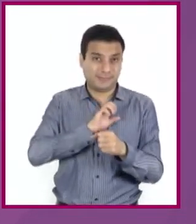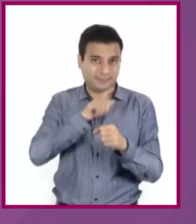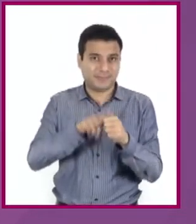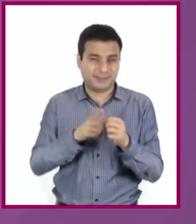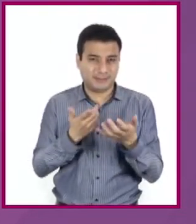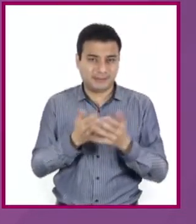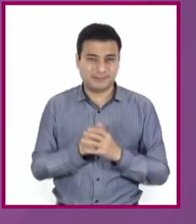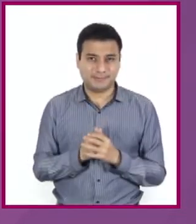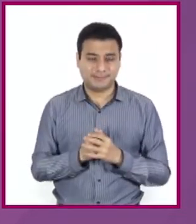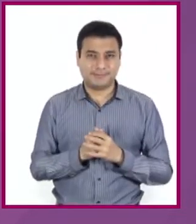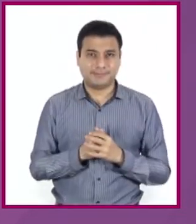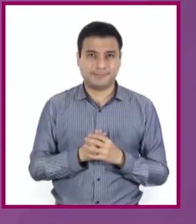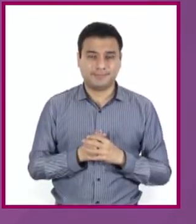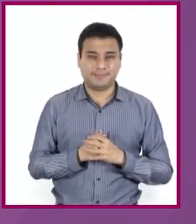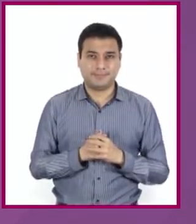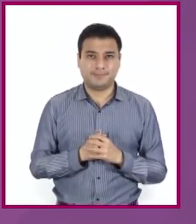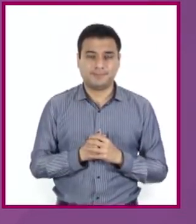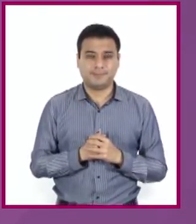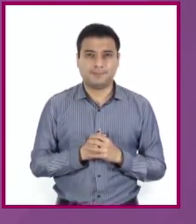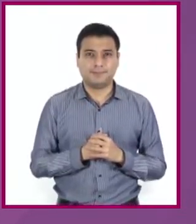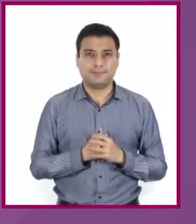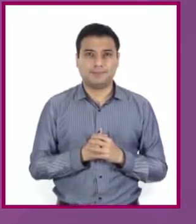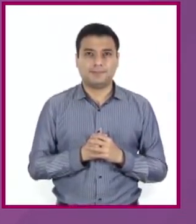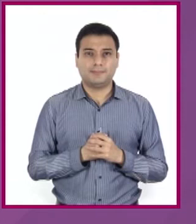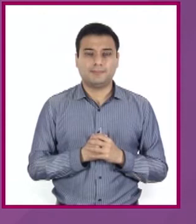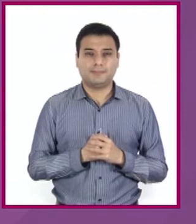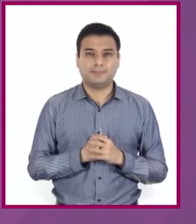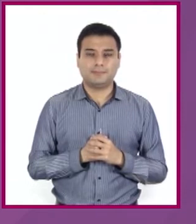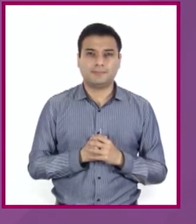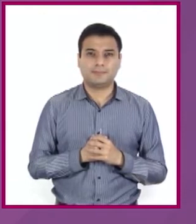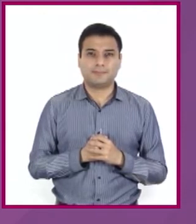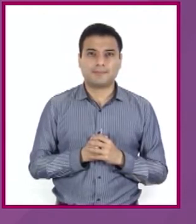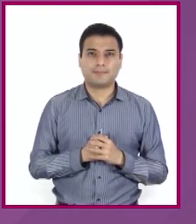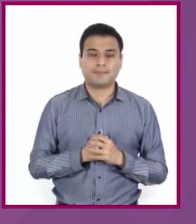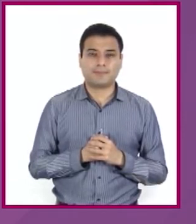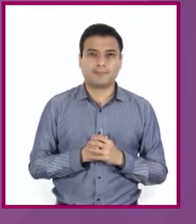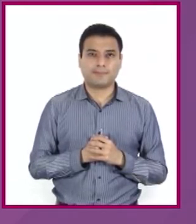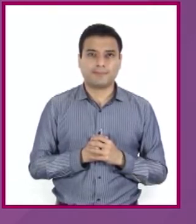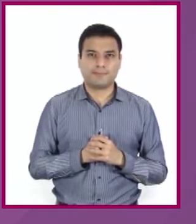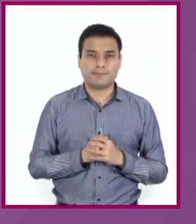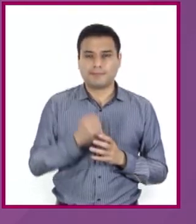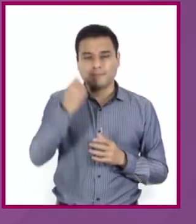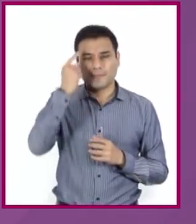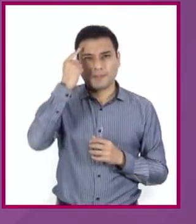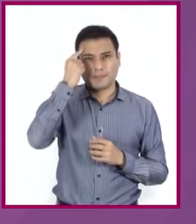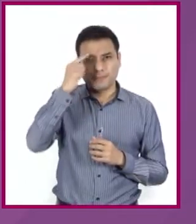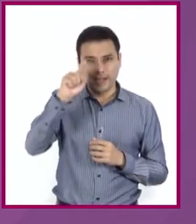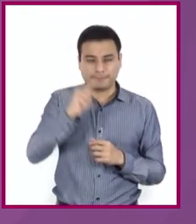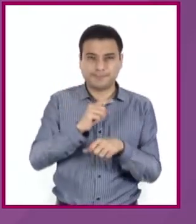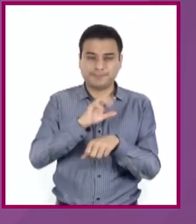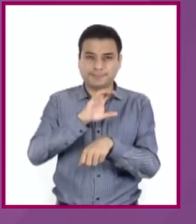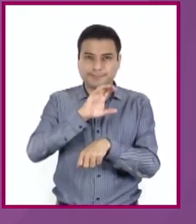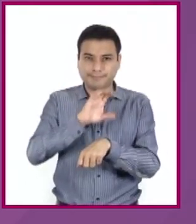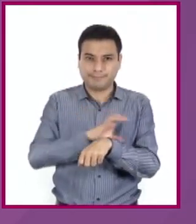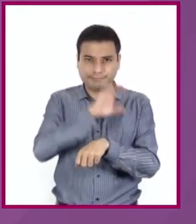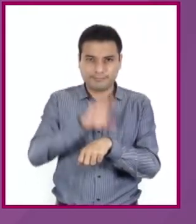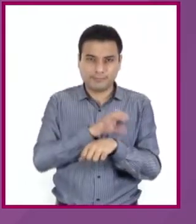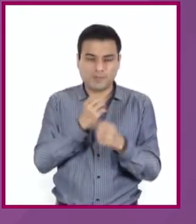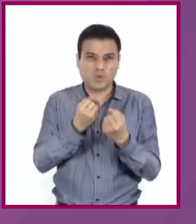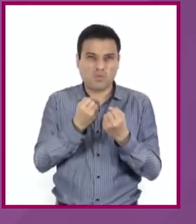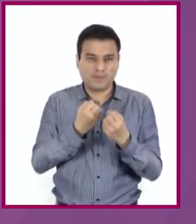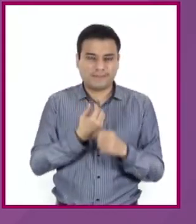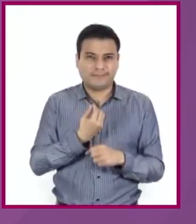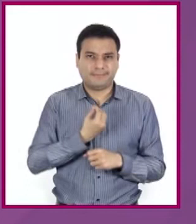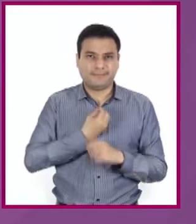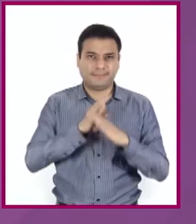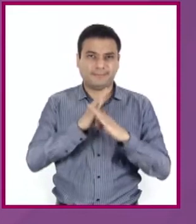ahorita, son guantes que van a resistir un voltaje alto. En este caso estamos hablando